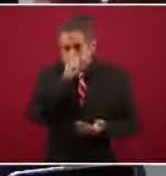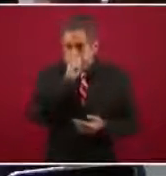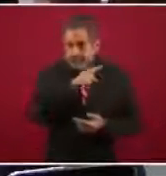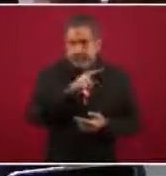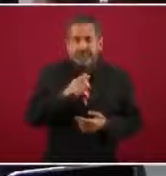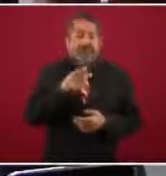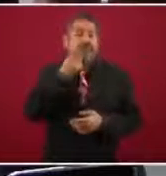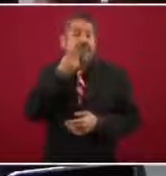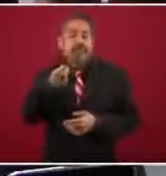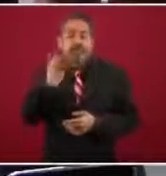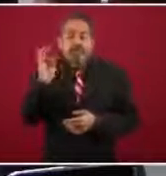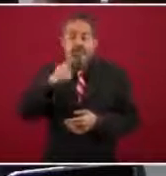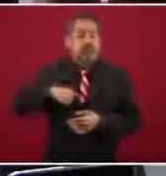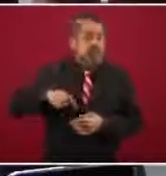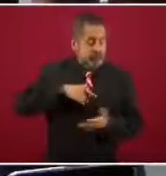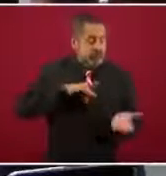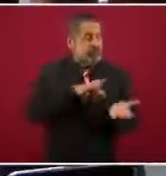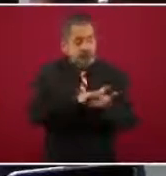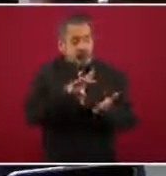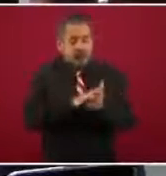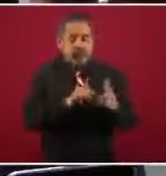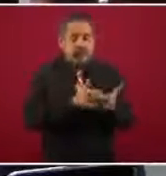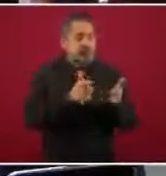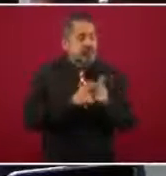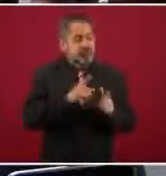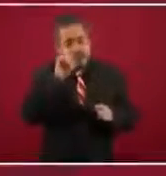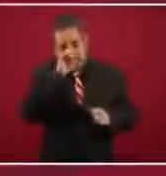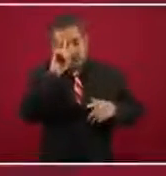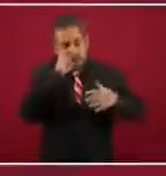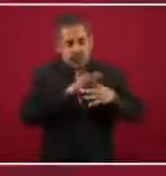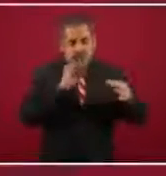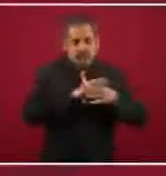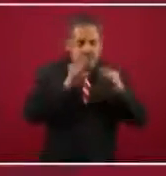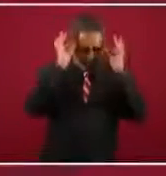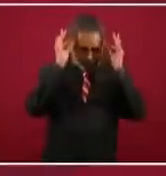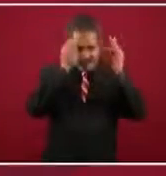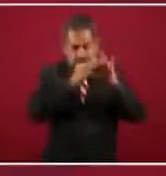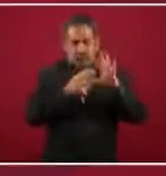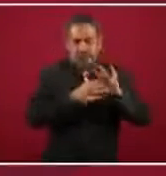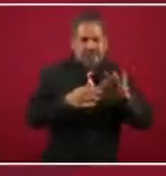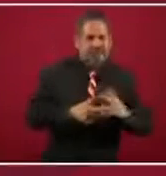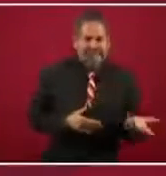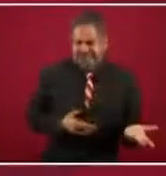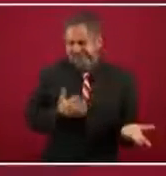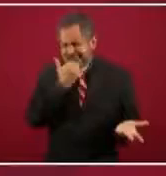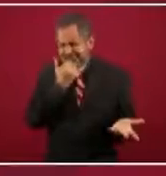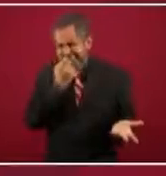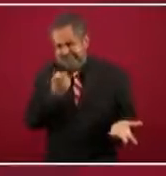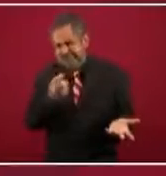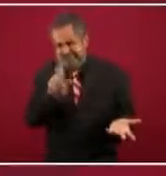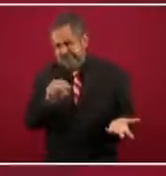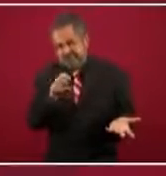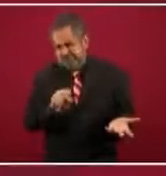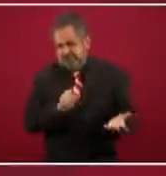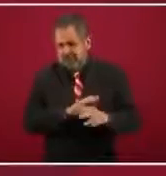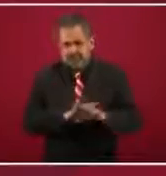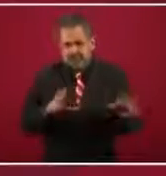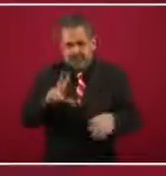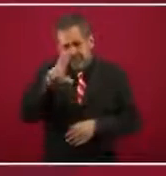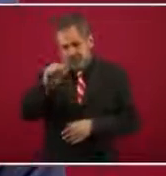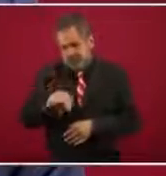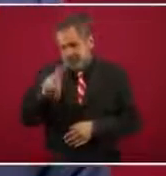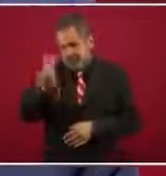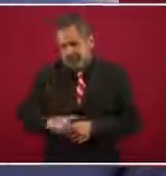supuestamente la instrucción de apoyar a alguien en aduanas, y eso no es